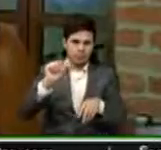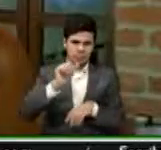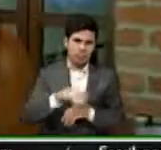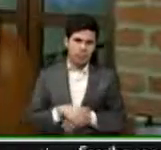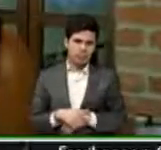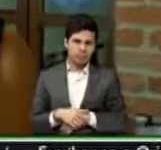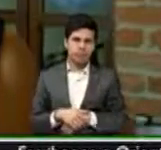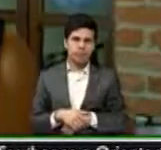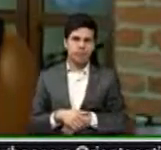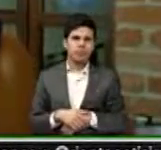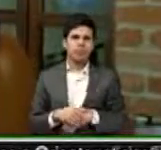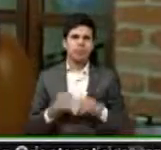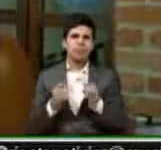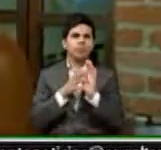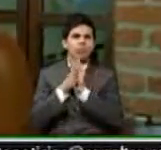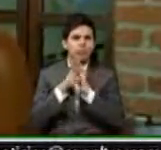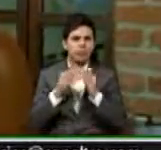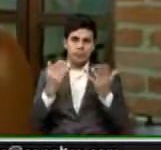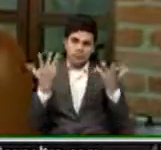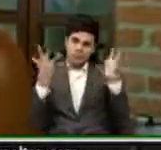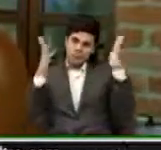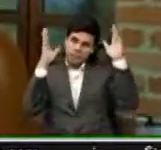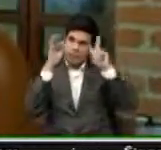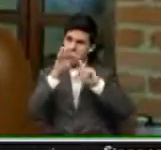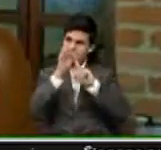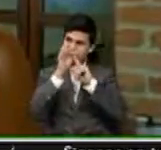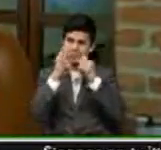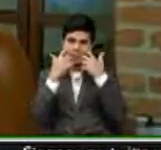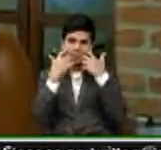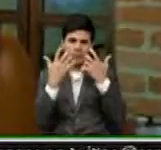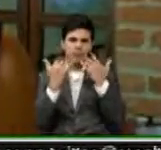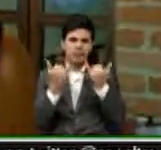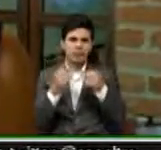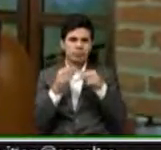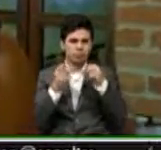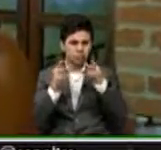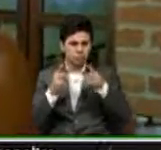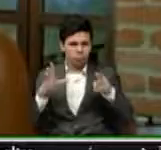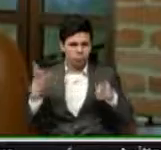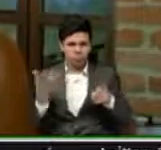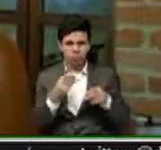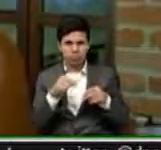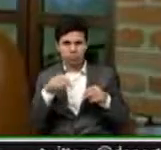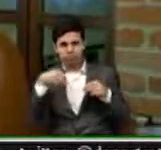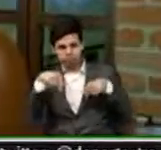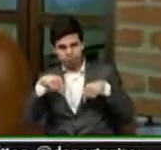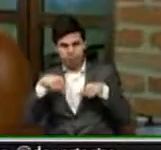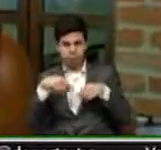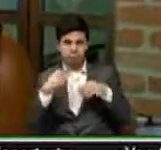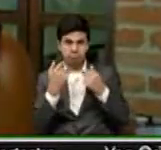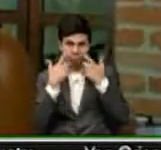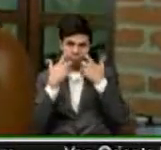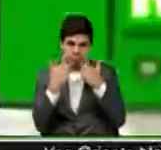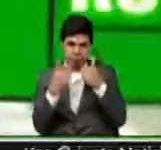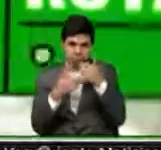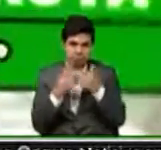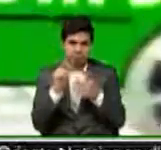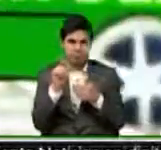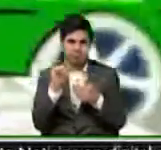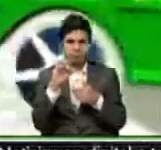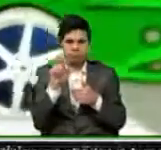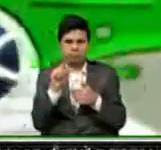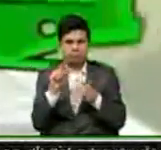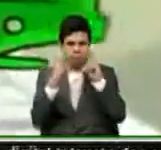esto es básicamente además una celebración de la evolución que está teniendo nuestro festival,